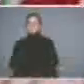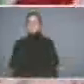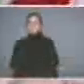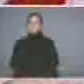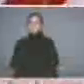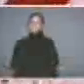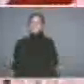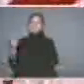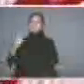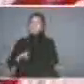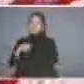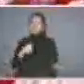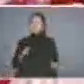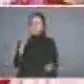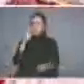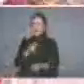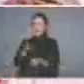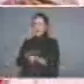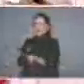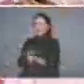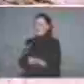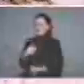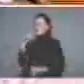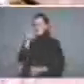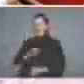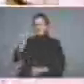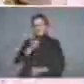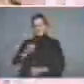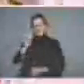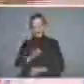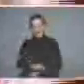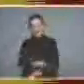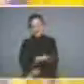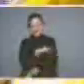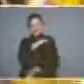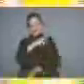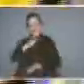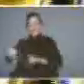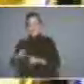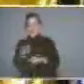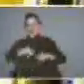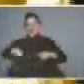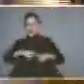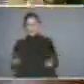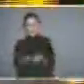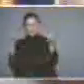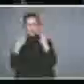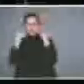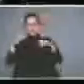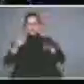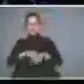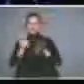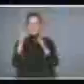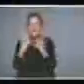vivir. Le dan vida al barrio, qué bonito cuando cantan sus canciones. Vamos Santa Cruz, vamos Tenerife. Aunque pierdan y se miran para la